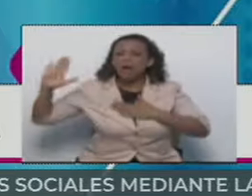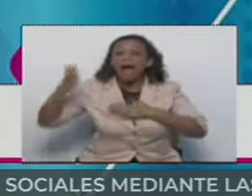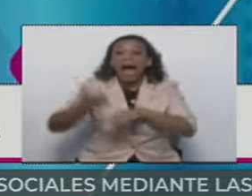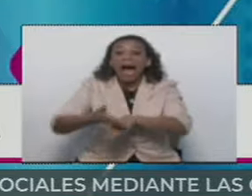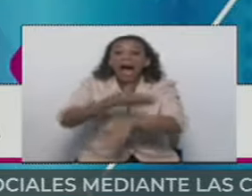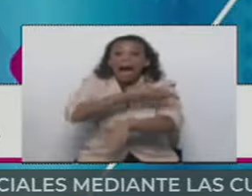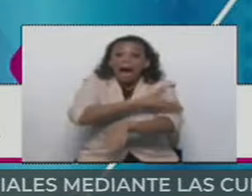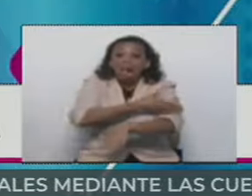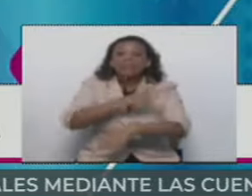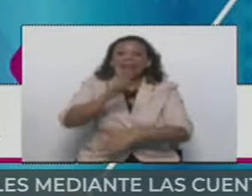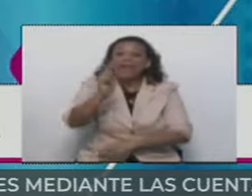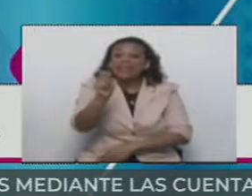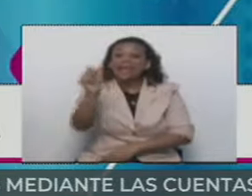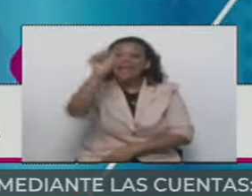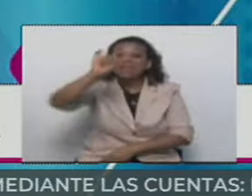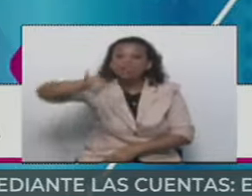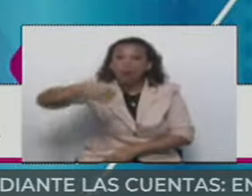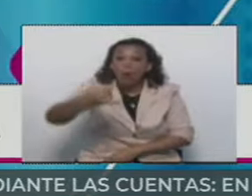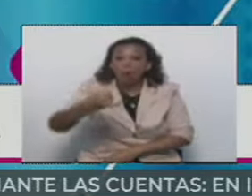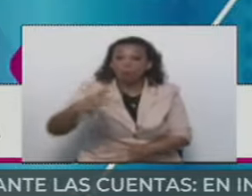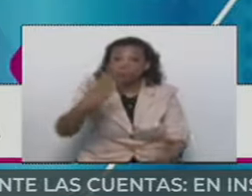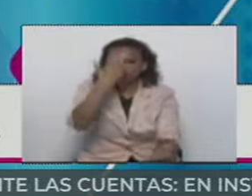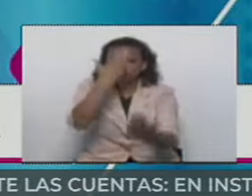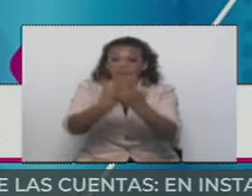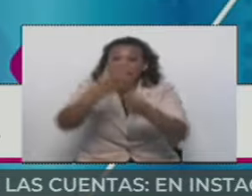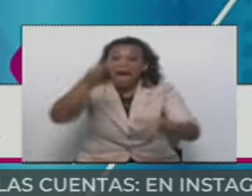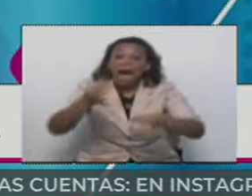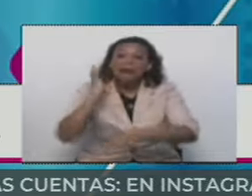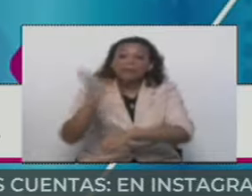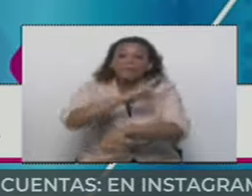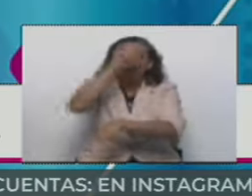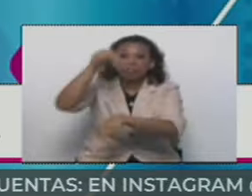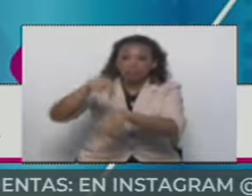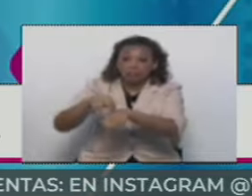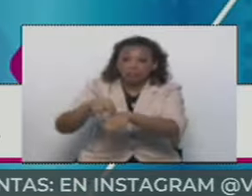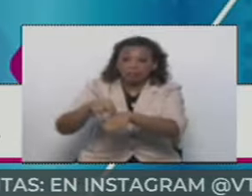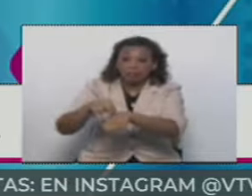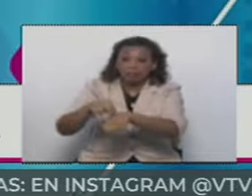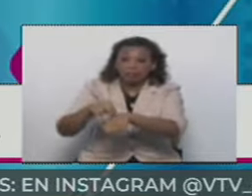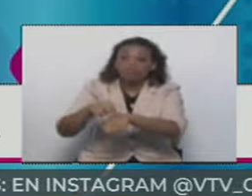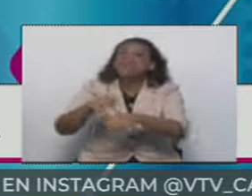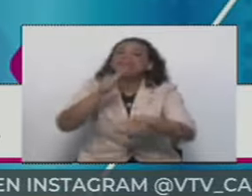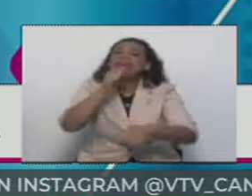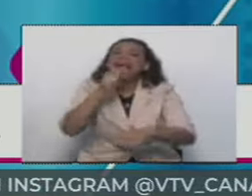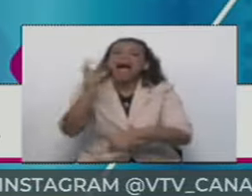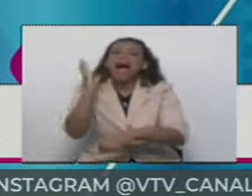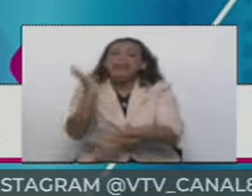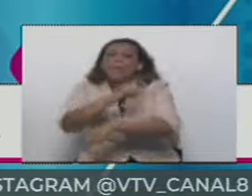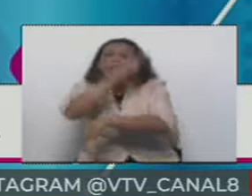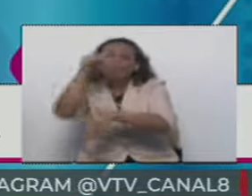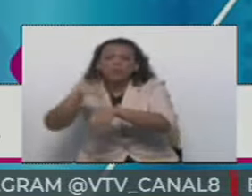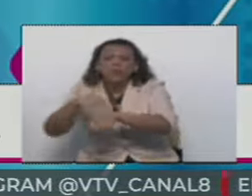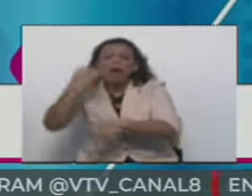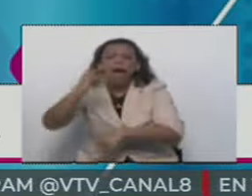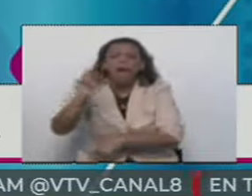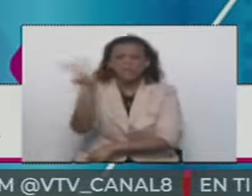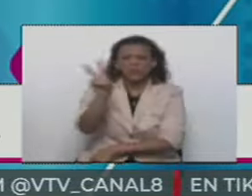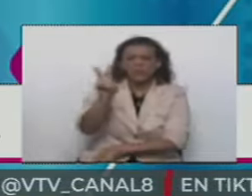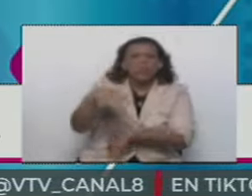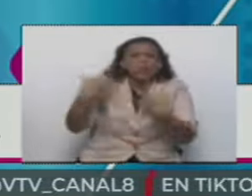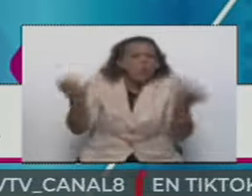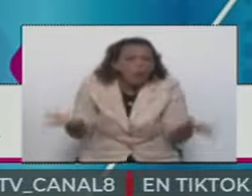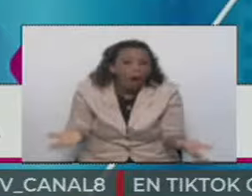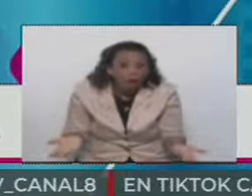el poder legislativo del país. La Asamblea Nacional. ¿Qué Asamblea Nacional existe en Venezuela?